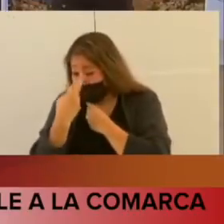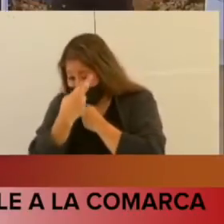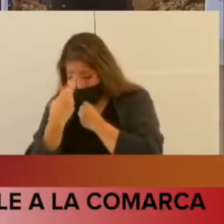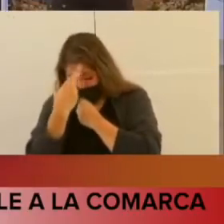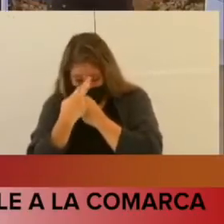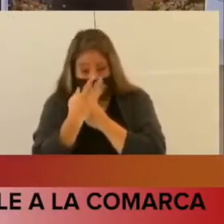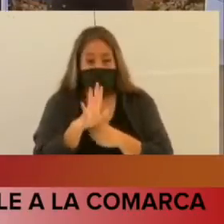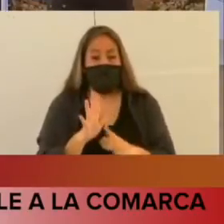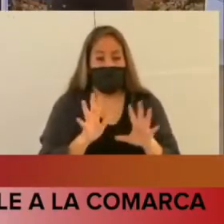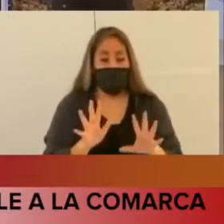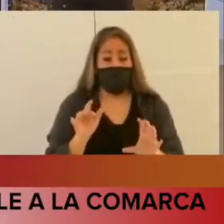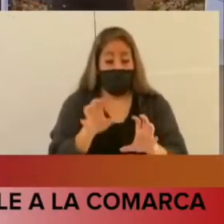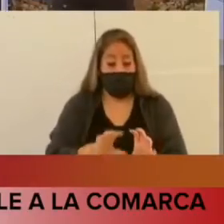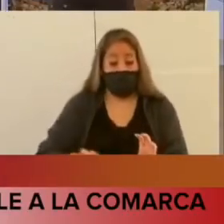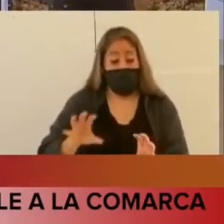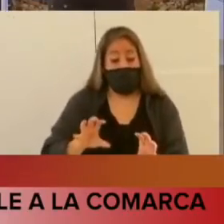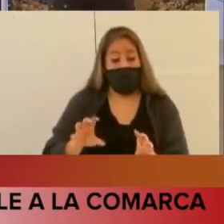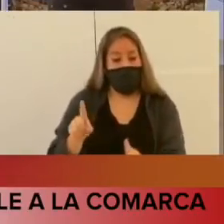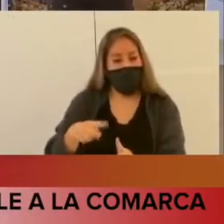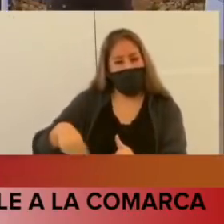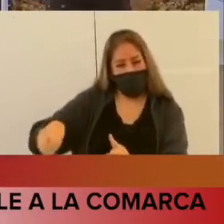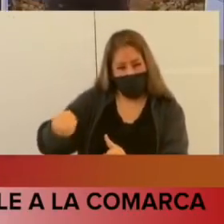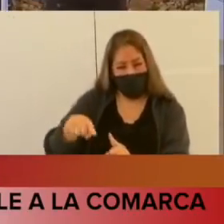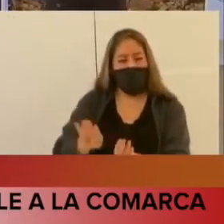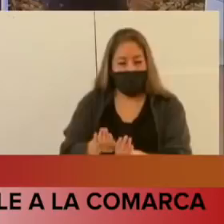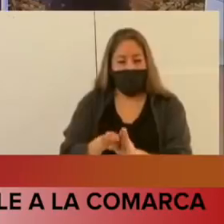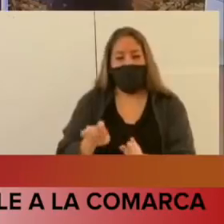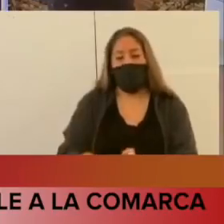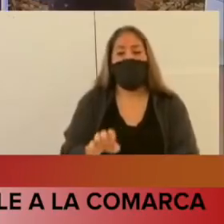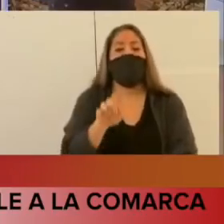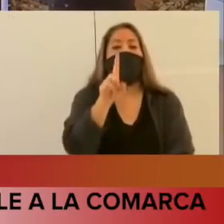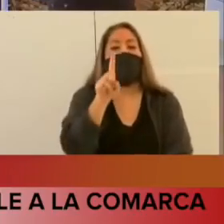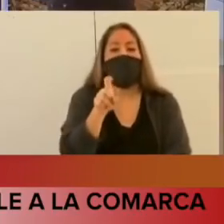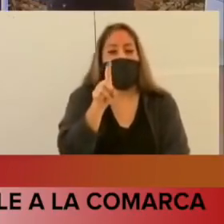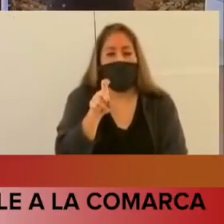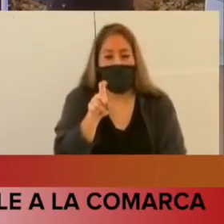en las zonas urbanas. O sea, el agua que se transporte